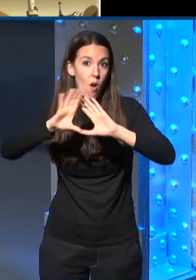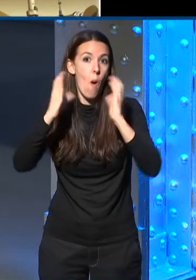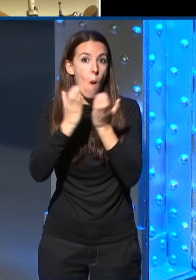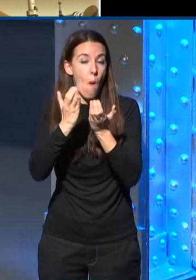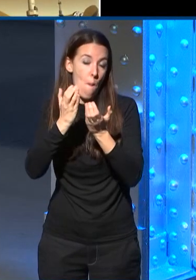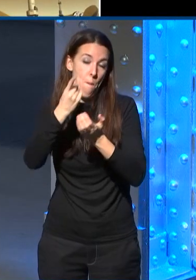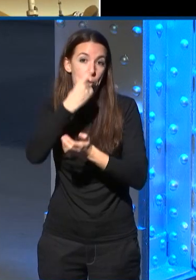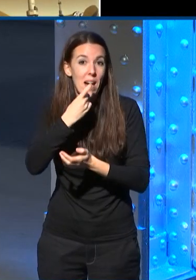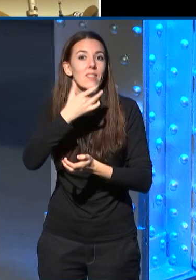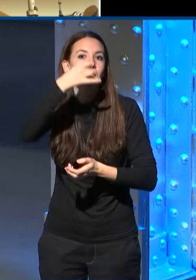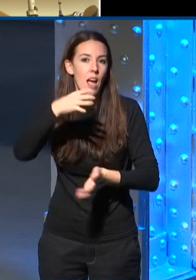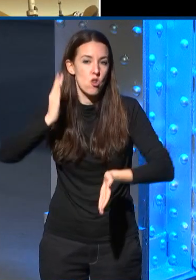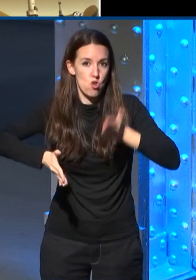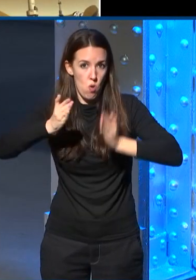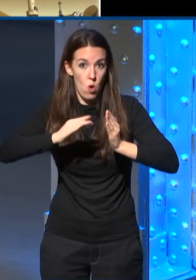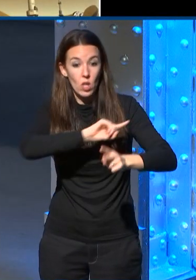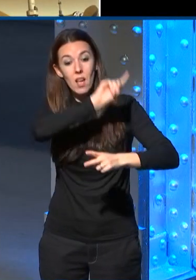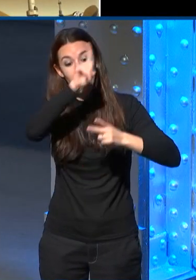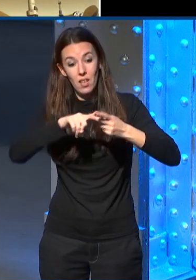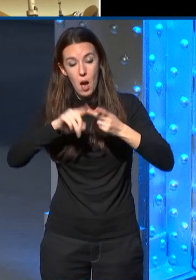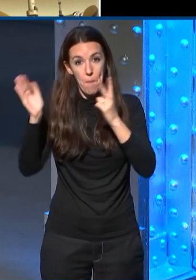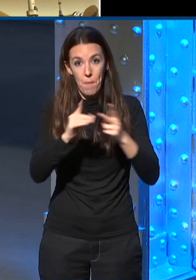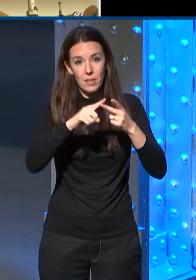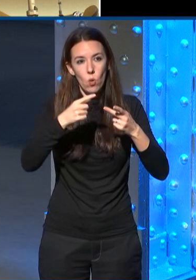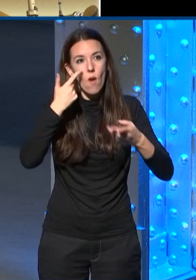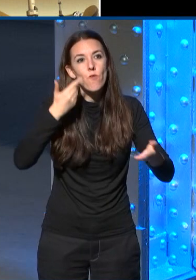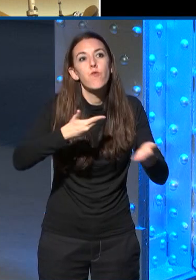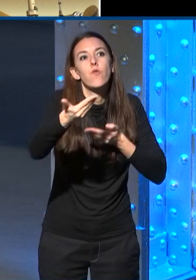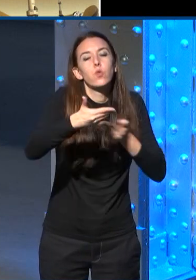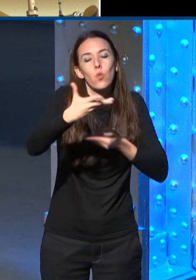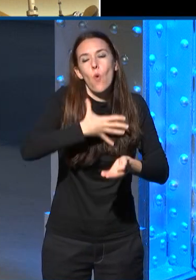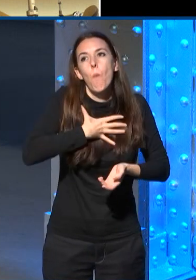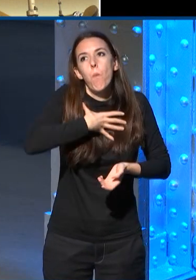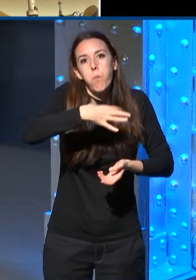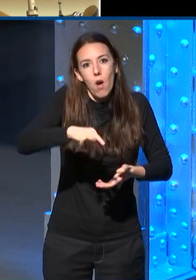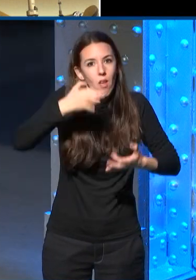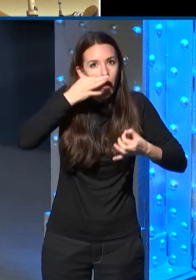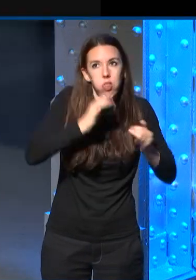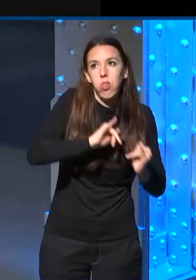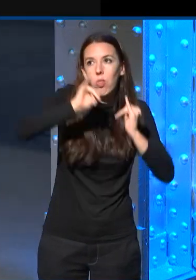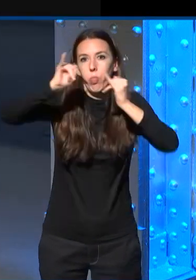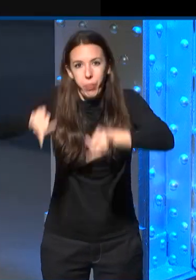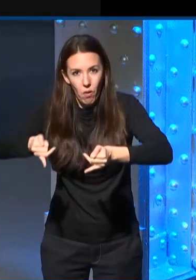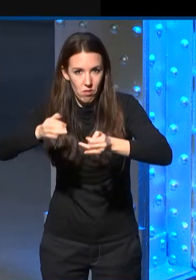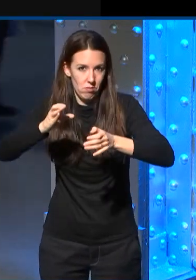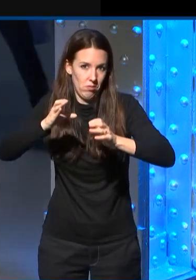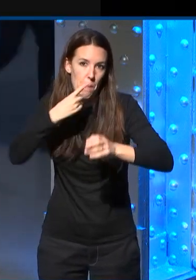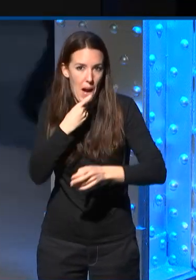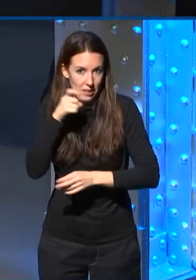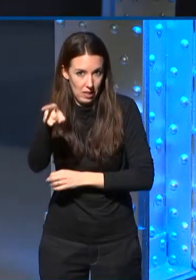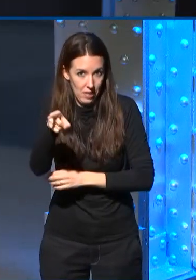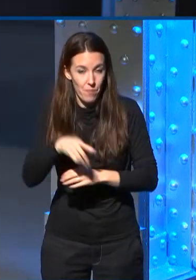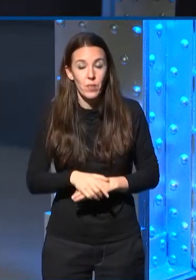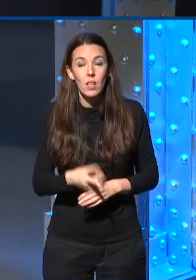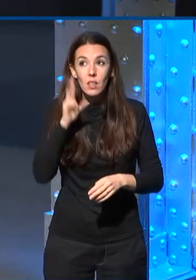robóticos. En la segunda parte, Héctor Guerrero les hablará más de ese futuro, posible futuro humano en Marte. Bien, esto que están